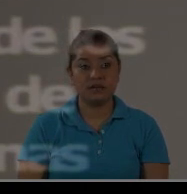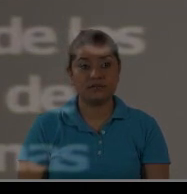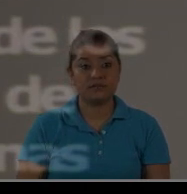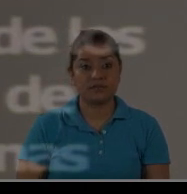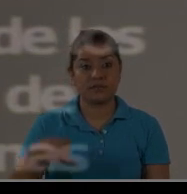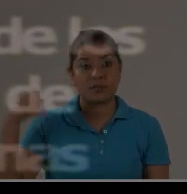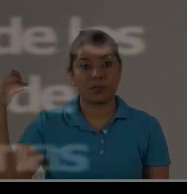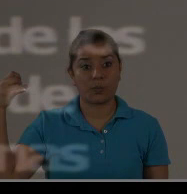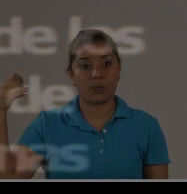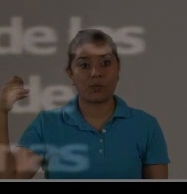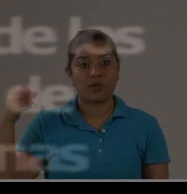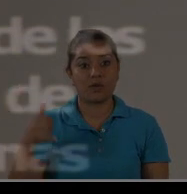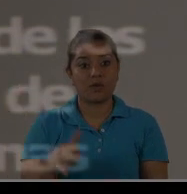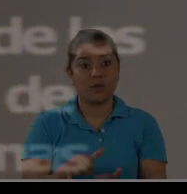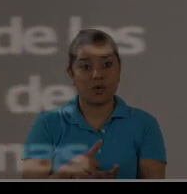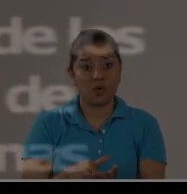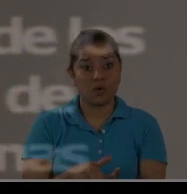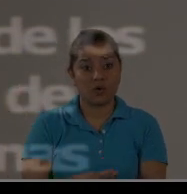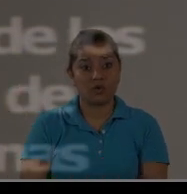hermano es